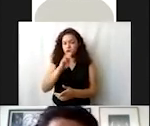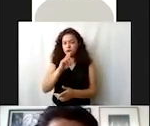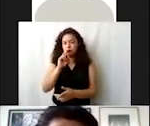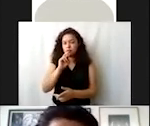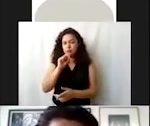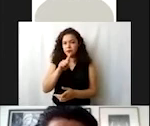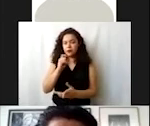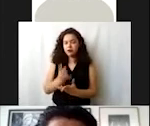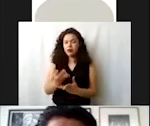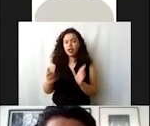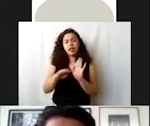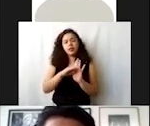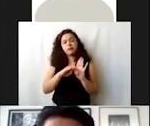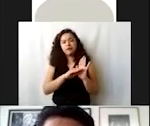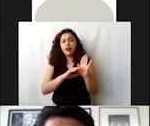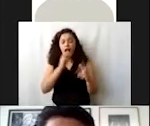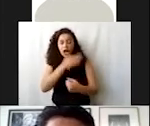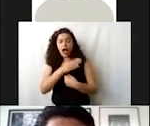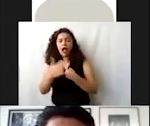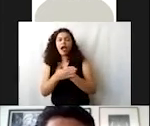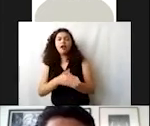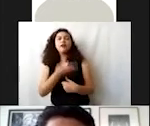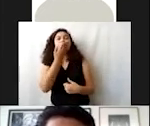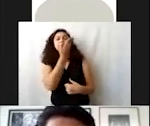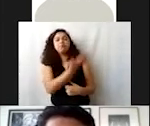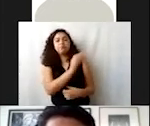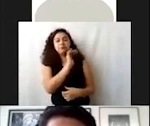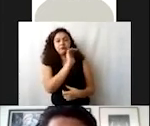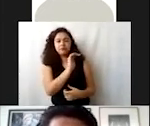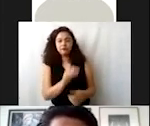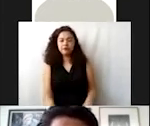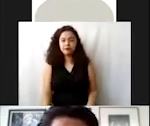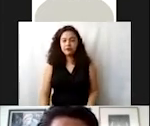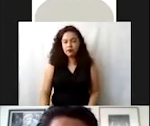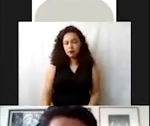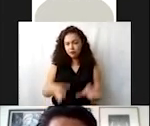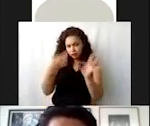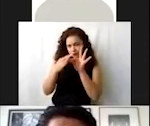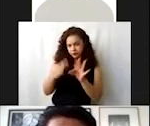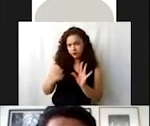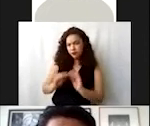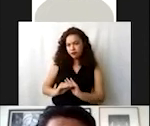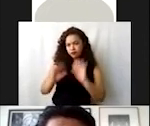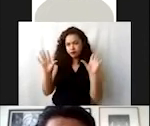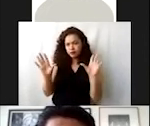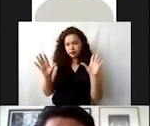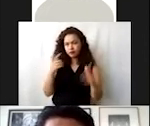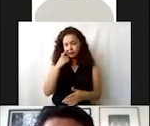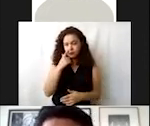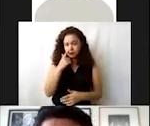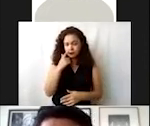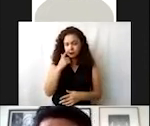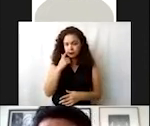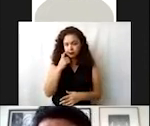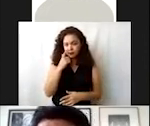serie de avisos, ¿no? Solicitudes, el cumplimiento, aclaraciones, ¿sí? O